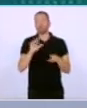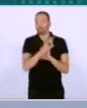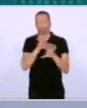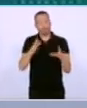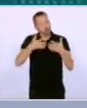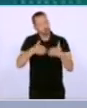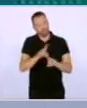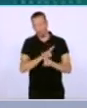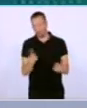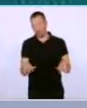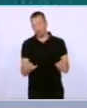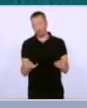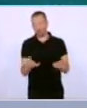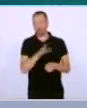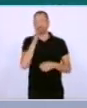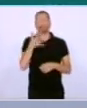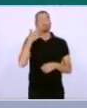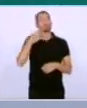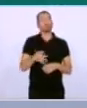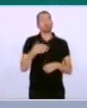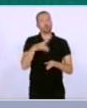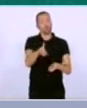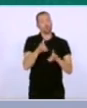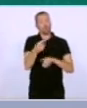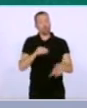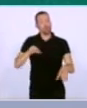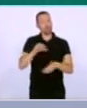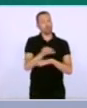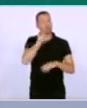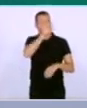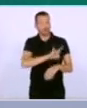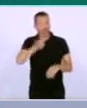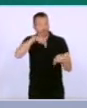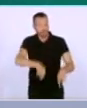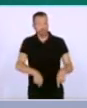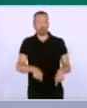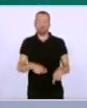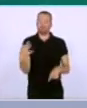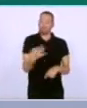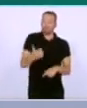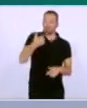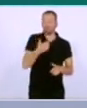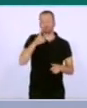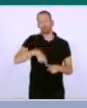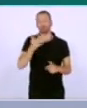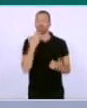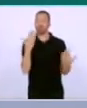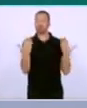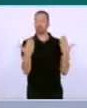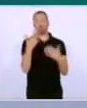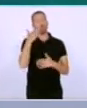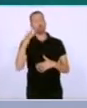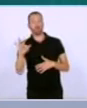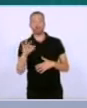la capacidad de atracción de inversión que debería tener Y si nos comparamos con Francia con Portugal que son los otros